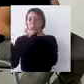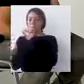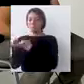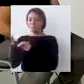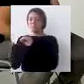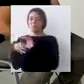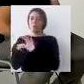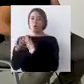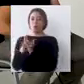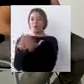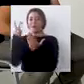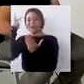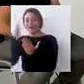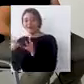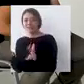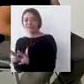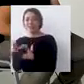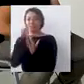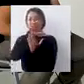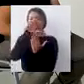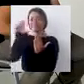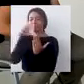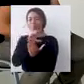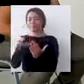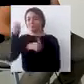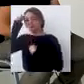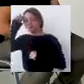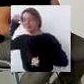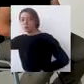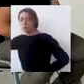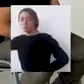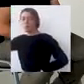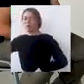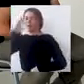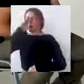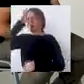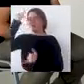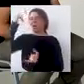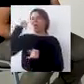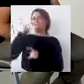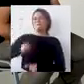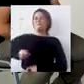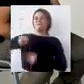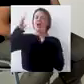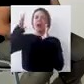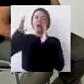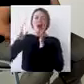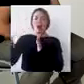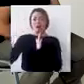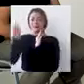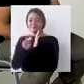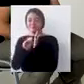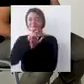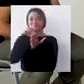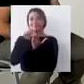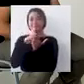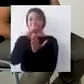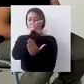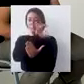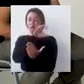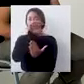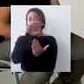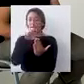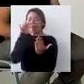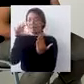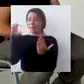novela gráfica, de los héroes, de los superhéroes a los que estamos acostumbrados. He visto unos cómics que son